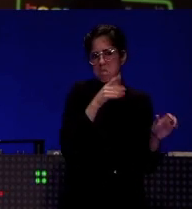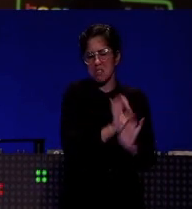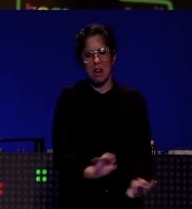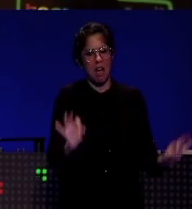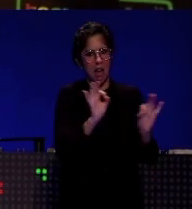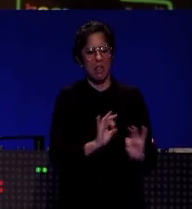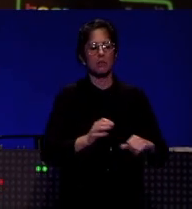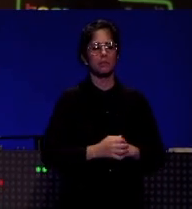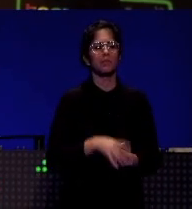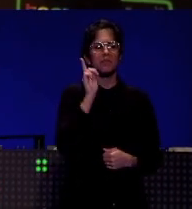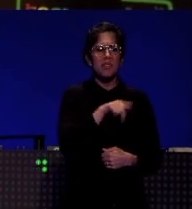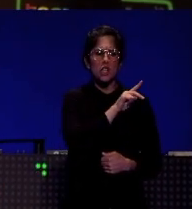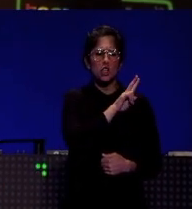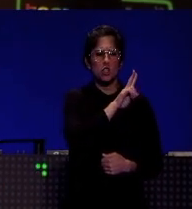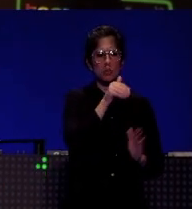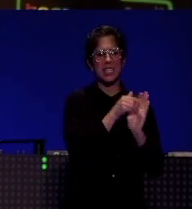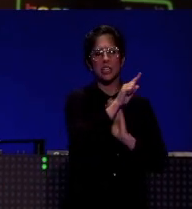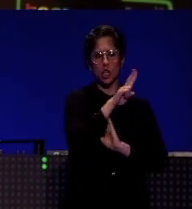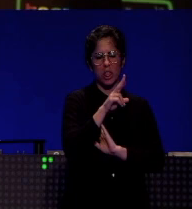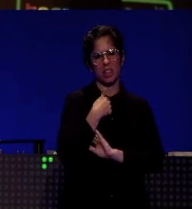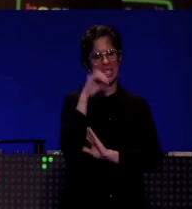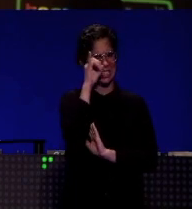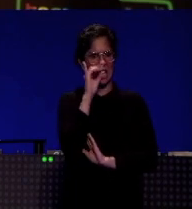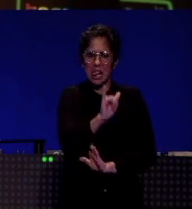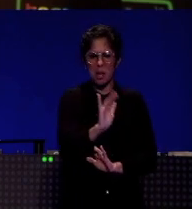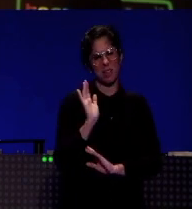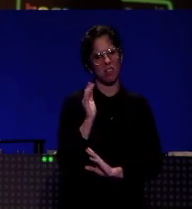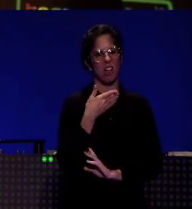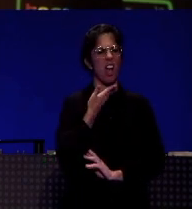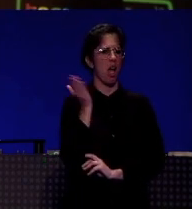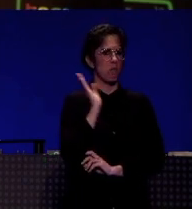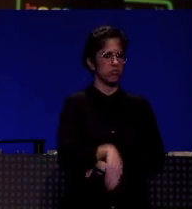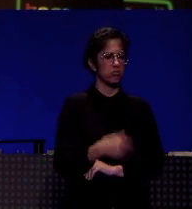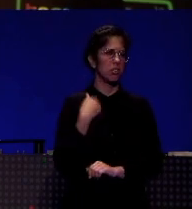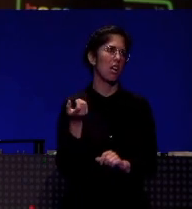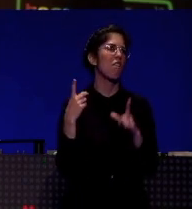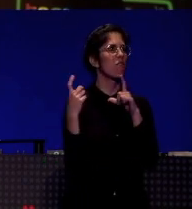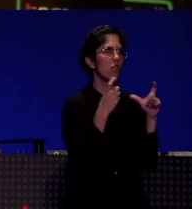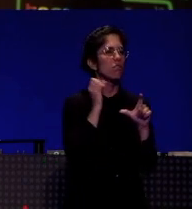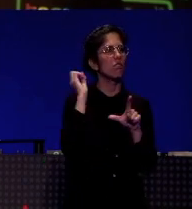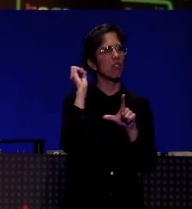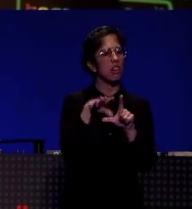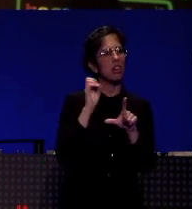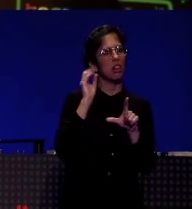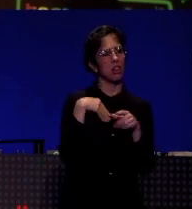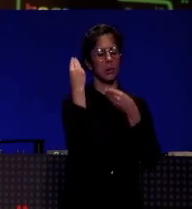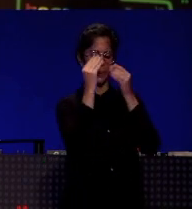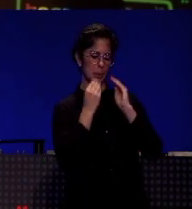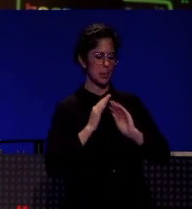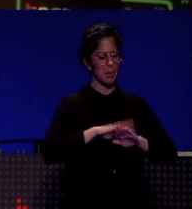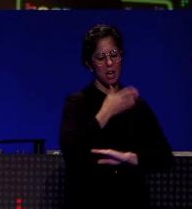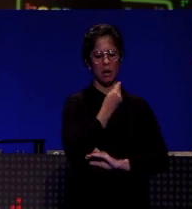tenía instagram pero era como que lo tenían y abandonado qué pereza tener que estar siempre subiendo fotos que te veas guapa y demás me parecía